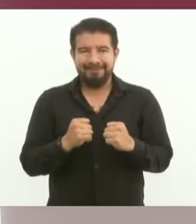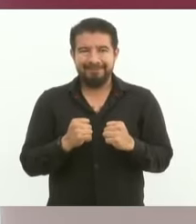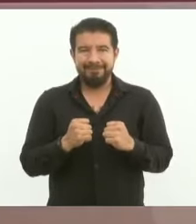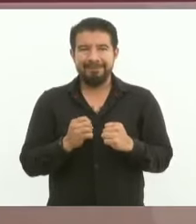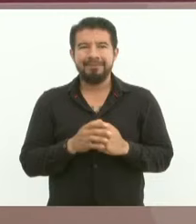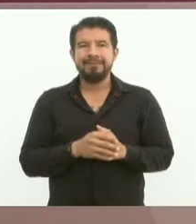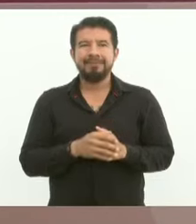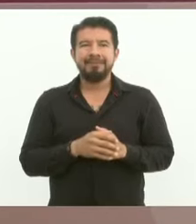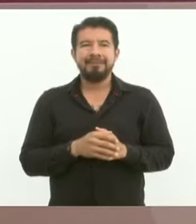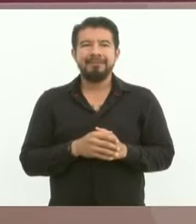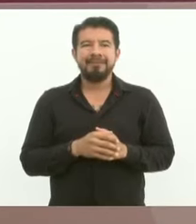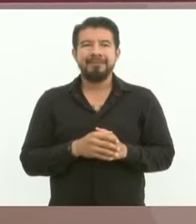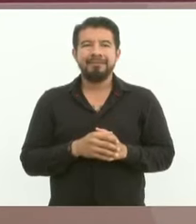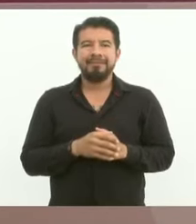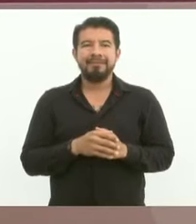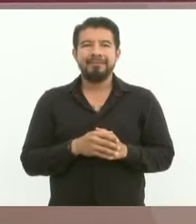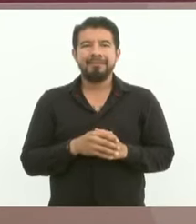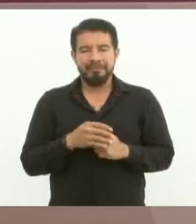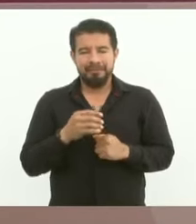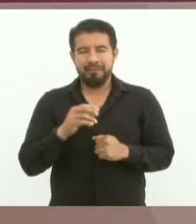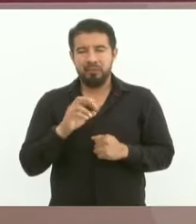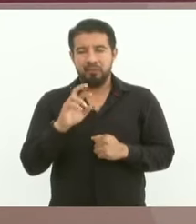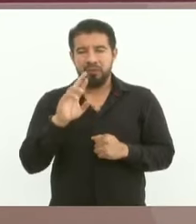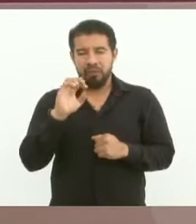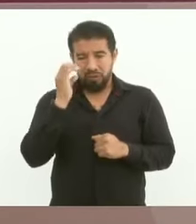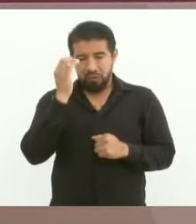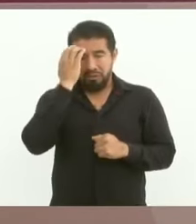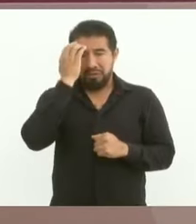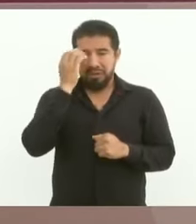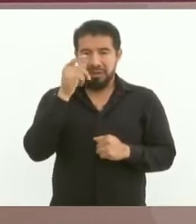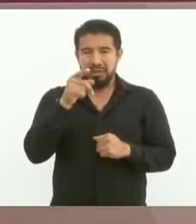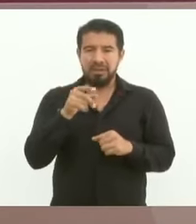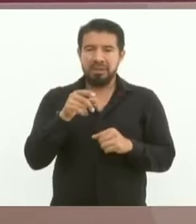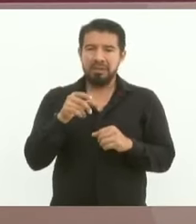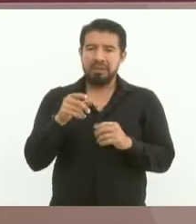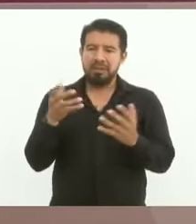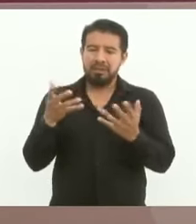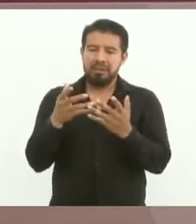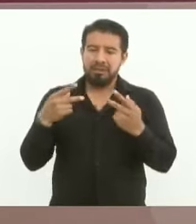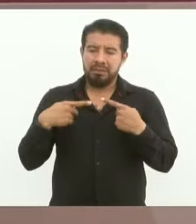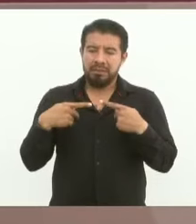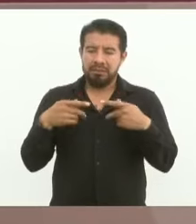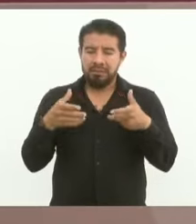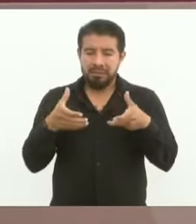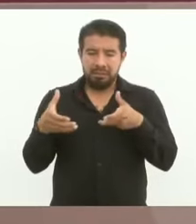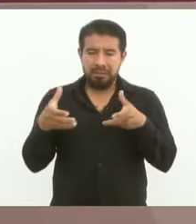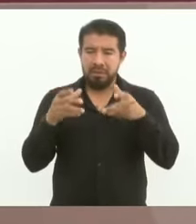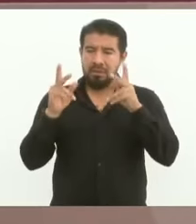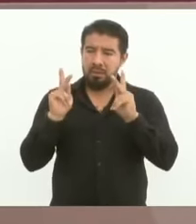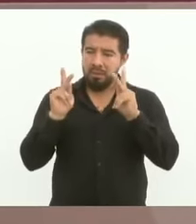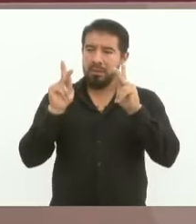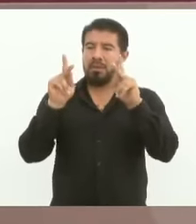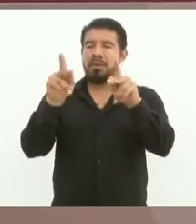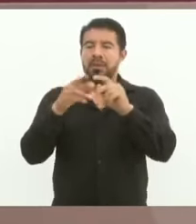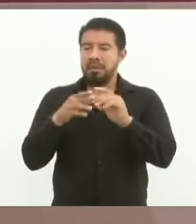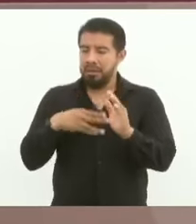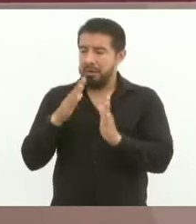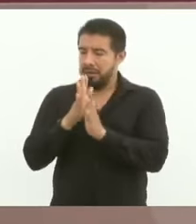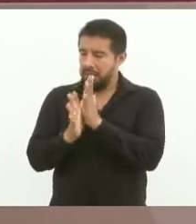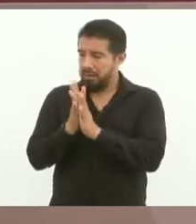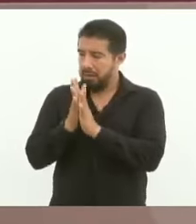Tenemos que reconocer el trabajo de los camineros, de los puenteros, de los